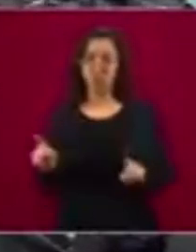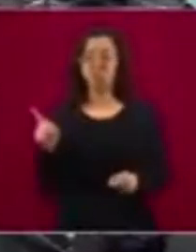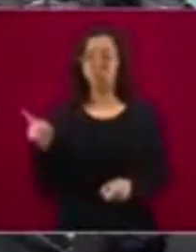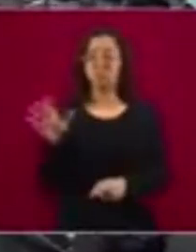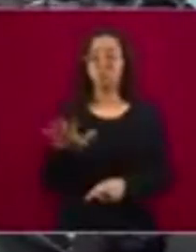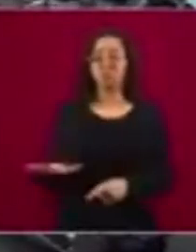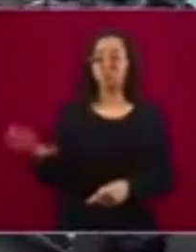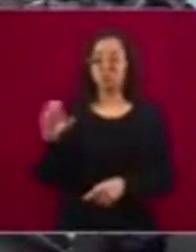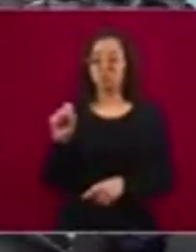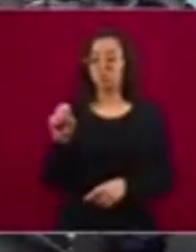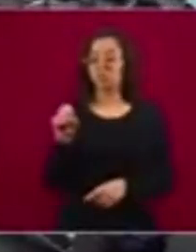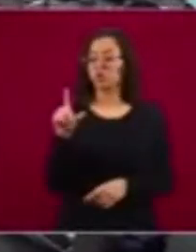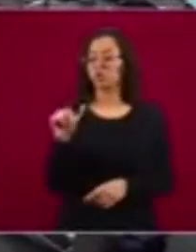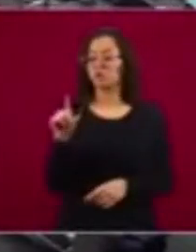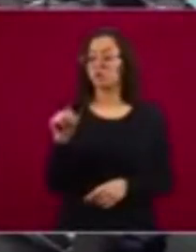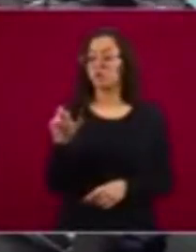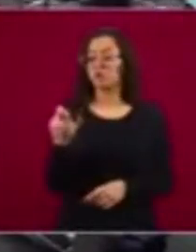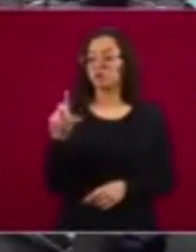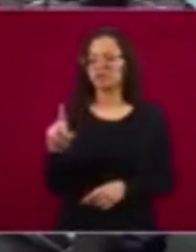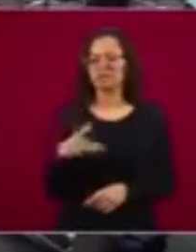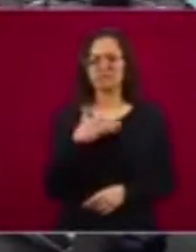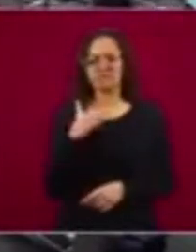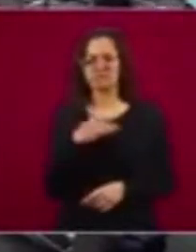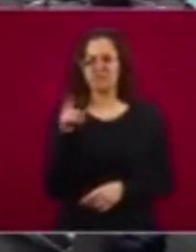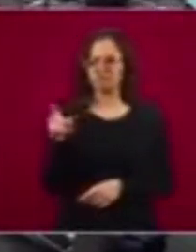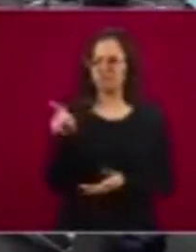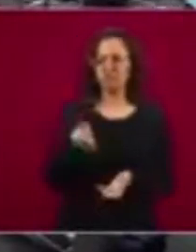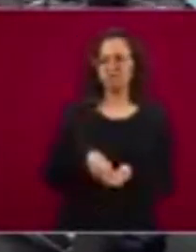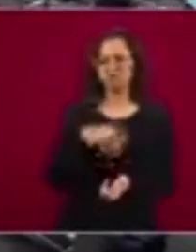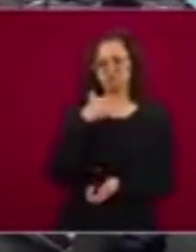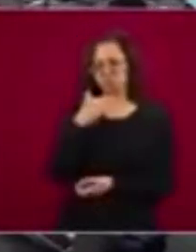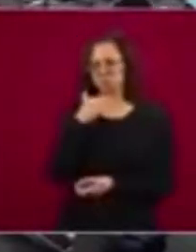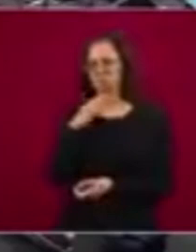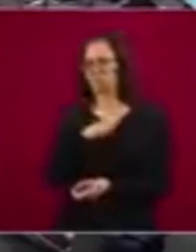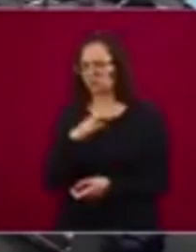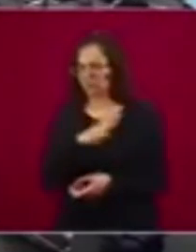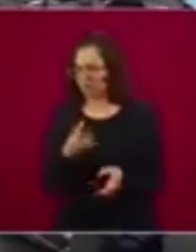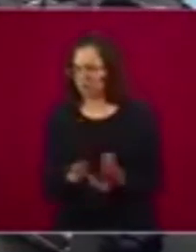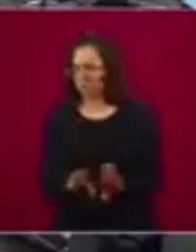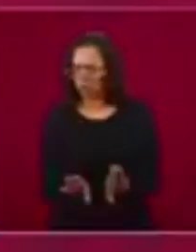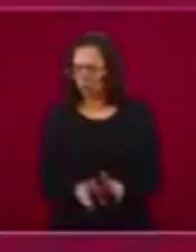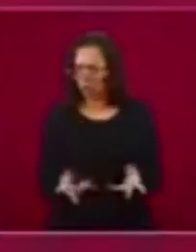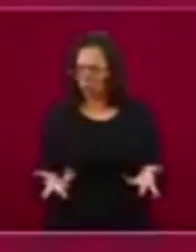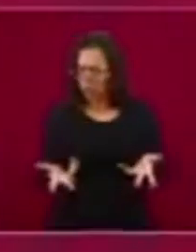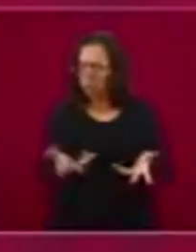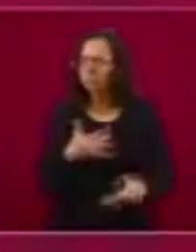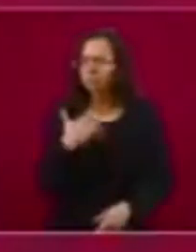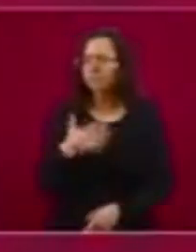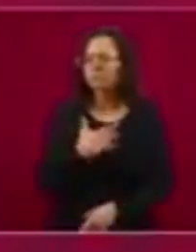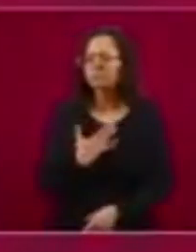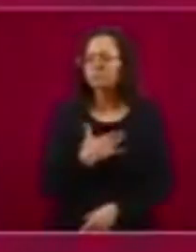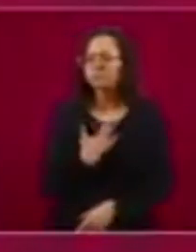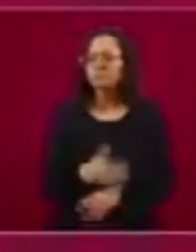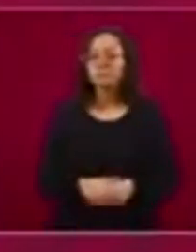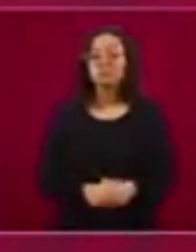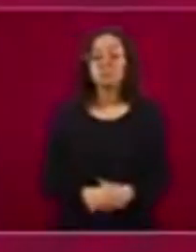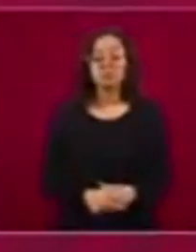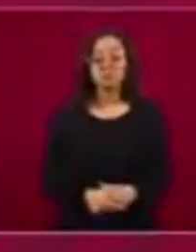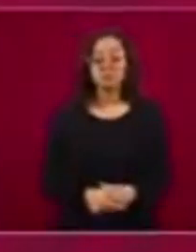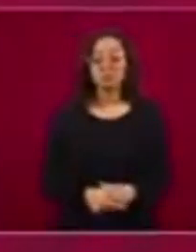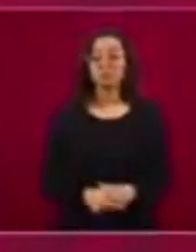saber su opinión sobre estos actos de presunta corrupción, presidente. Pues que se proceda. Hay